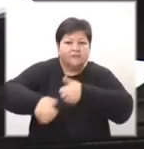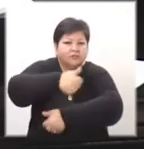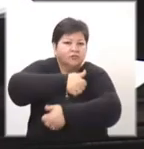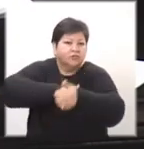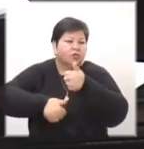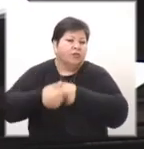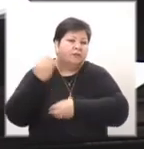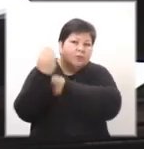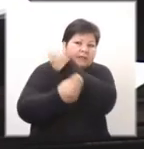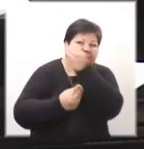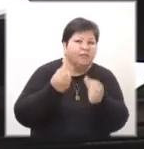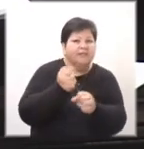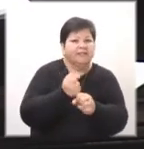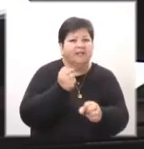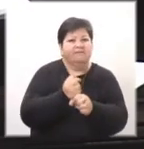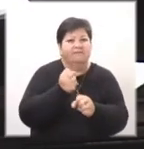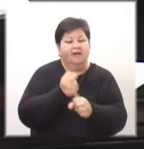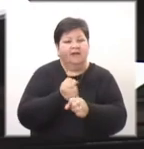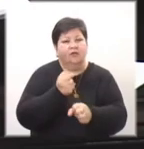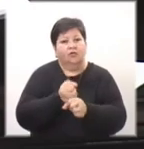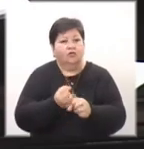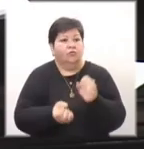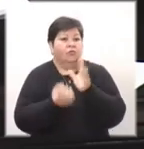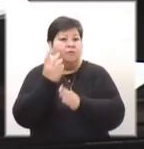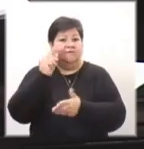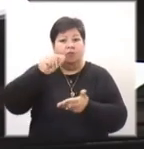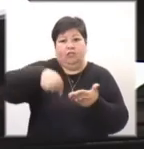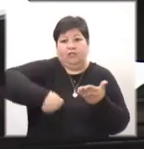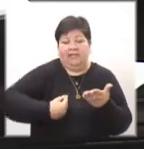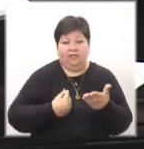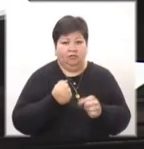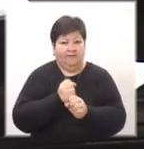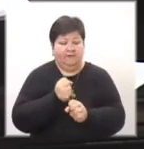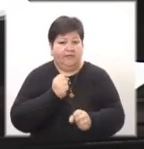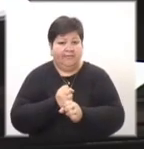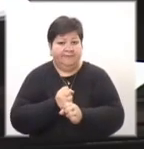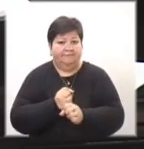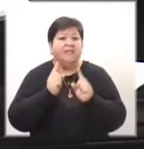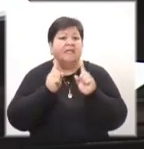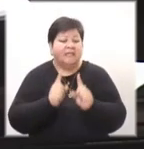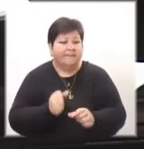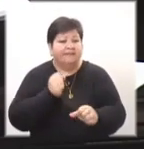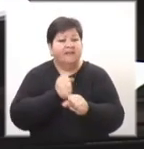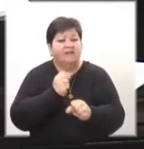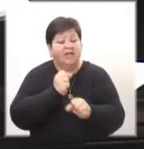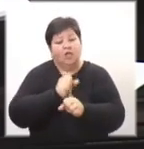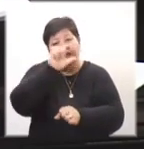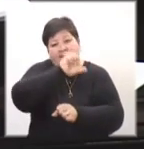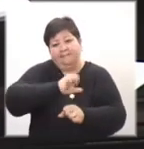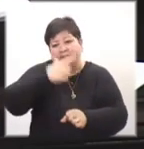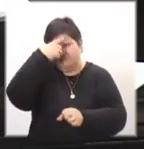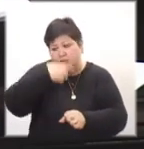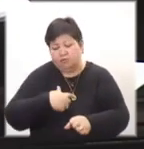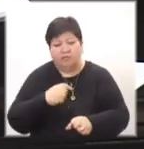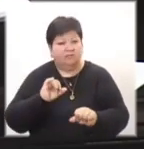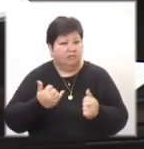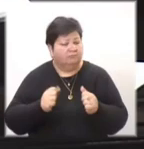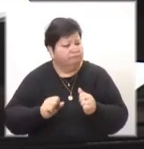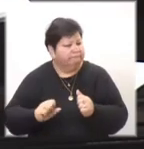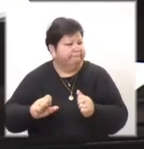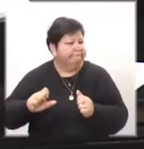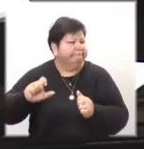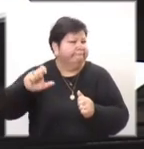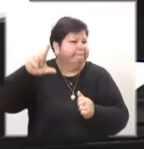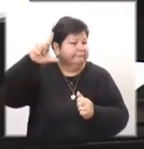laboral, las nuevas formas de contratación y los trabajadores por cuenta propia aumentarán. Uruguay ya está transitando